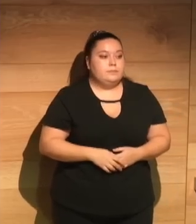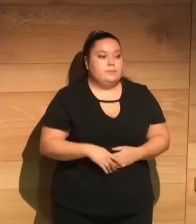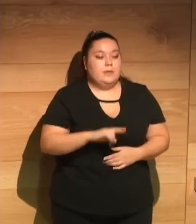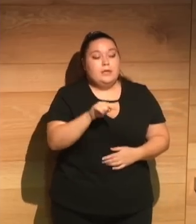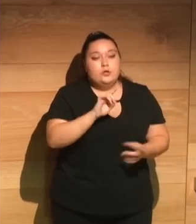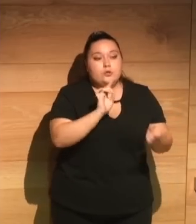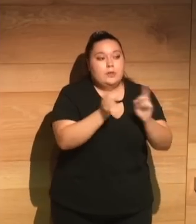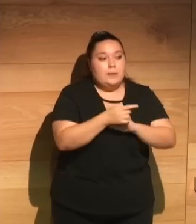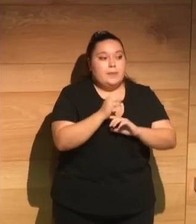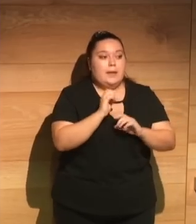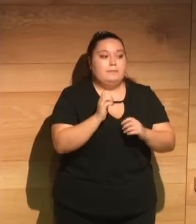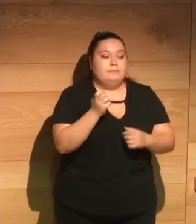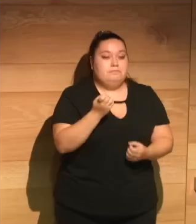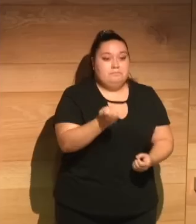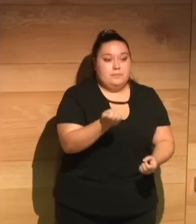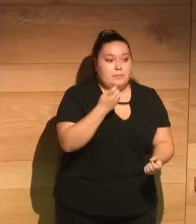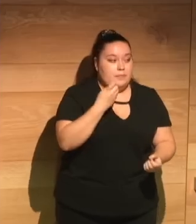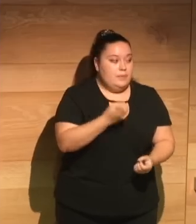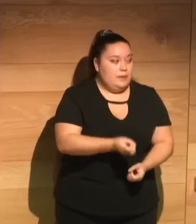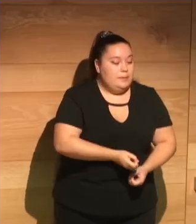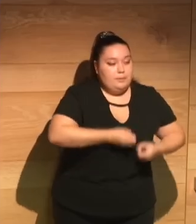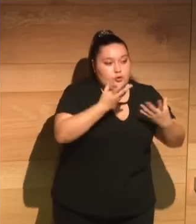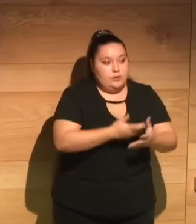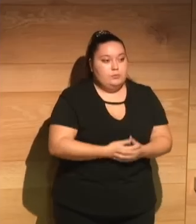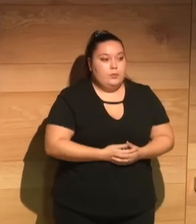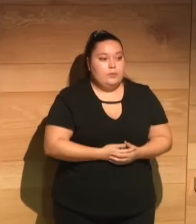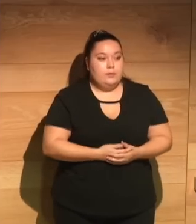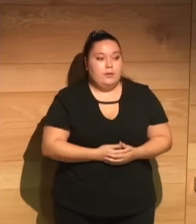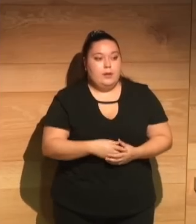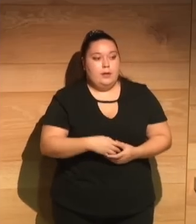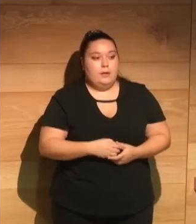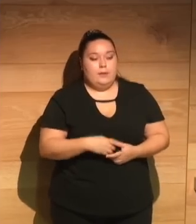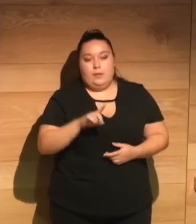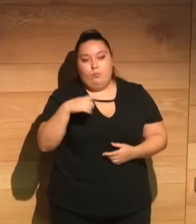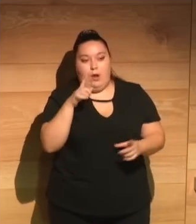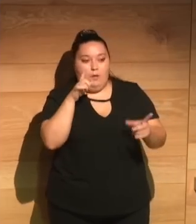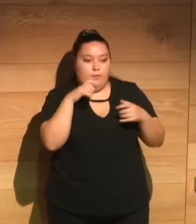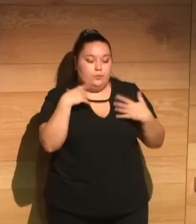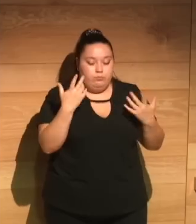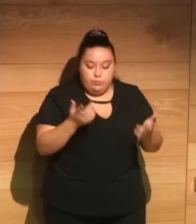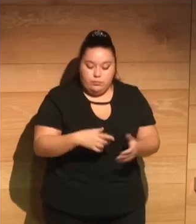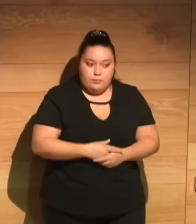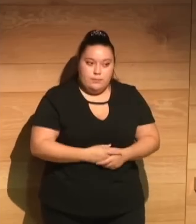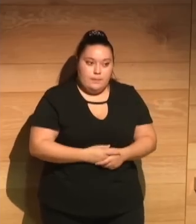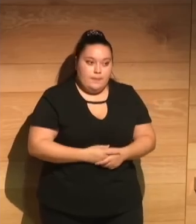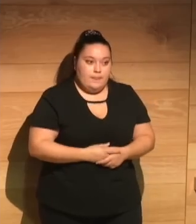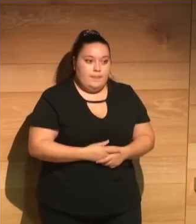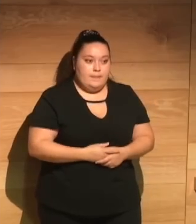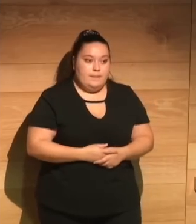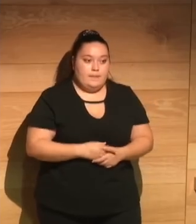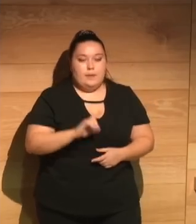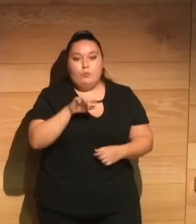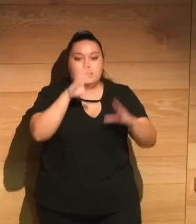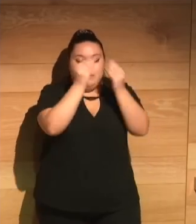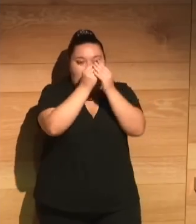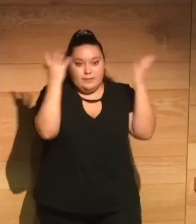puede... cambia al impresionismo y después las fotografías. Y de un retrato dice, pues que te lo haga Antonio López, no, mejor una foto. Claro, de ahí viene ya, pues eso, el arte abstracto,